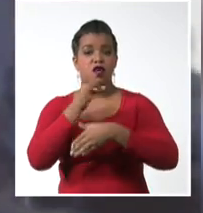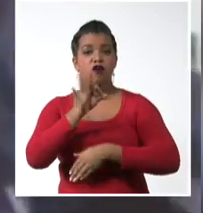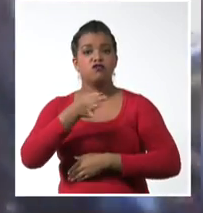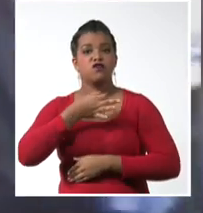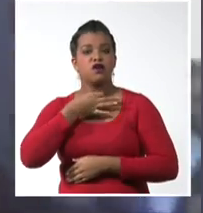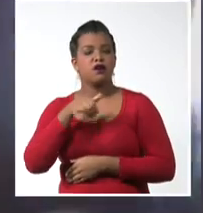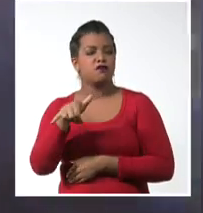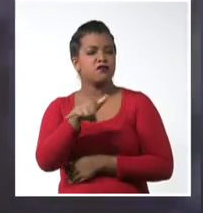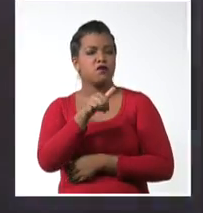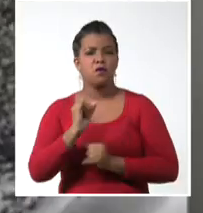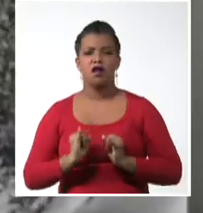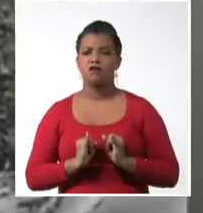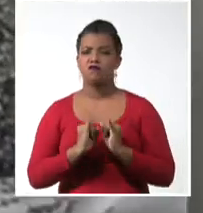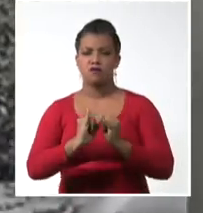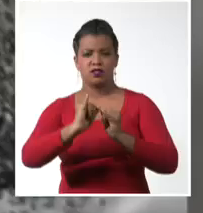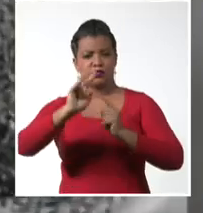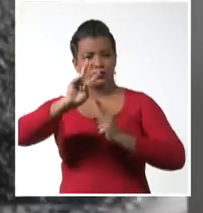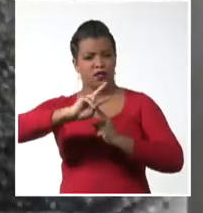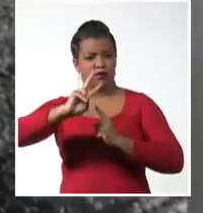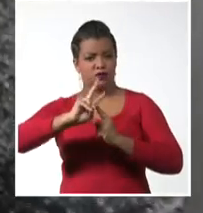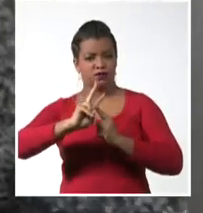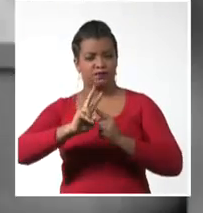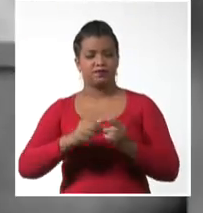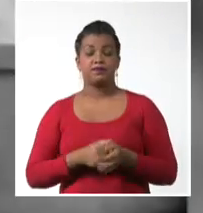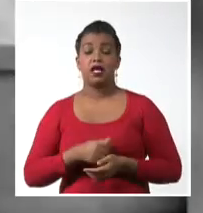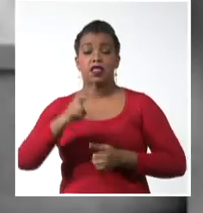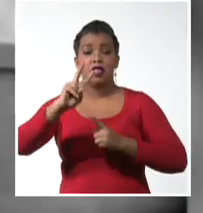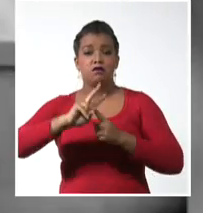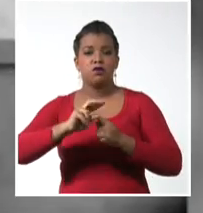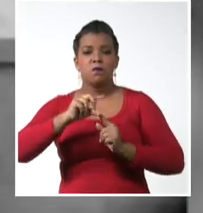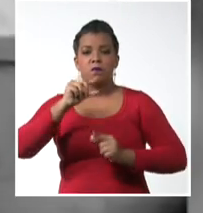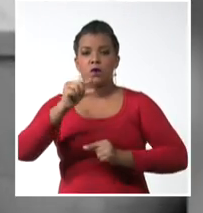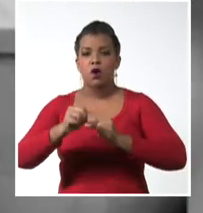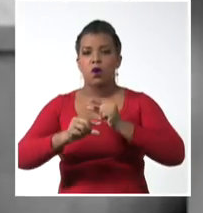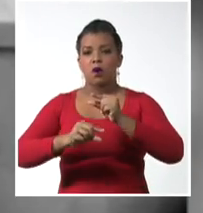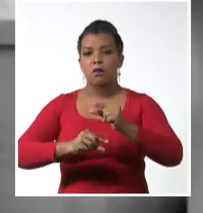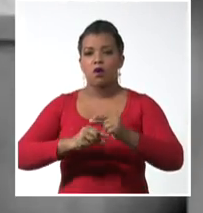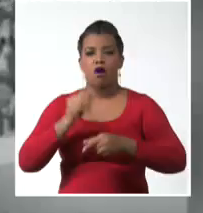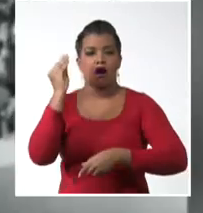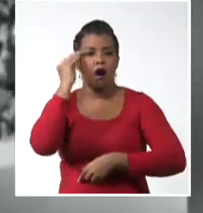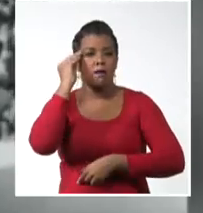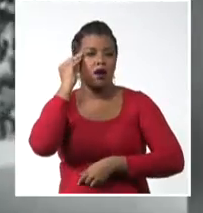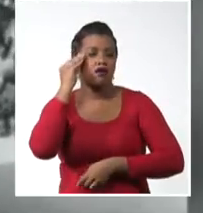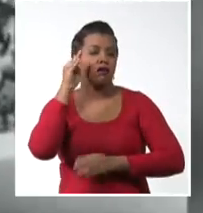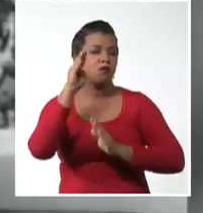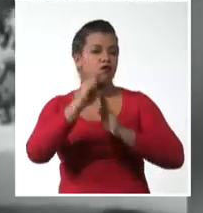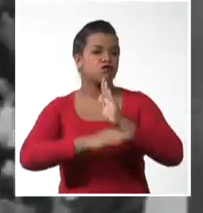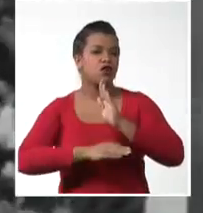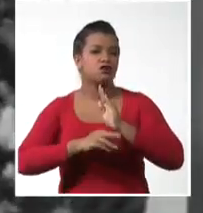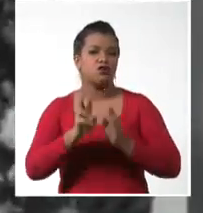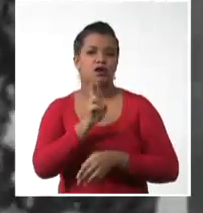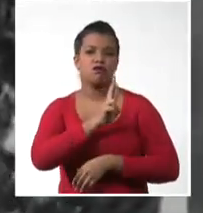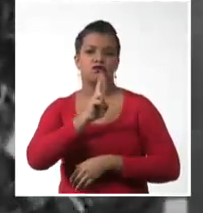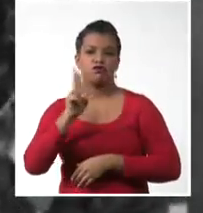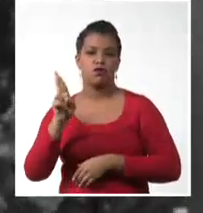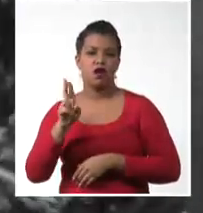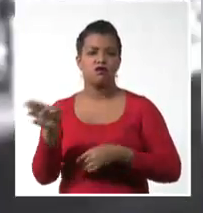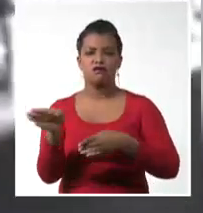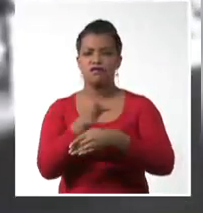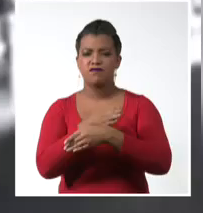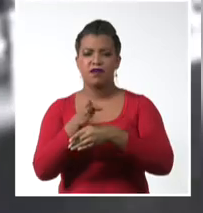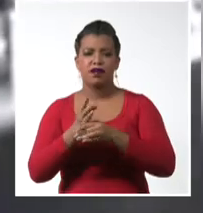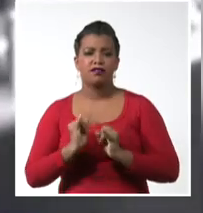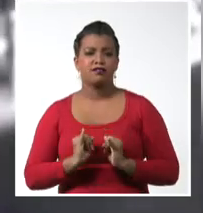también hubo una amplia cobertura. La televisión se fue implicando poco a poco en el proceso revolucionario y cubrió significativos